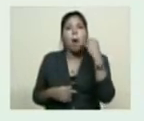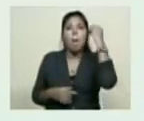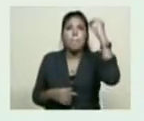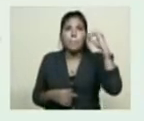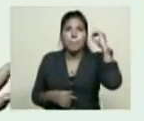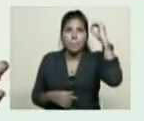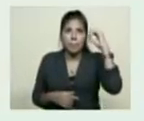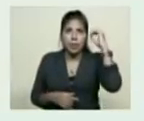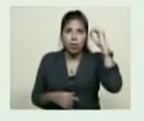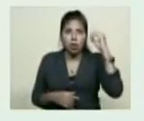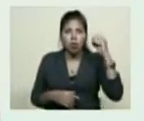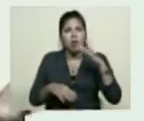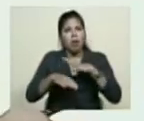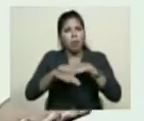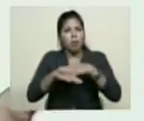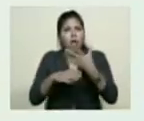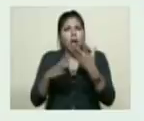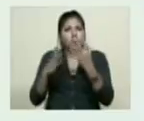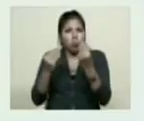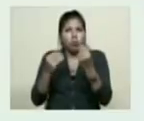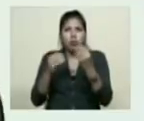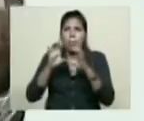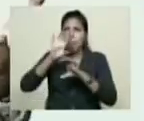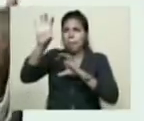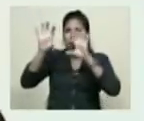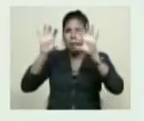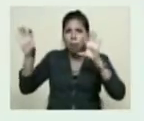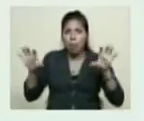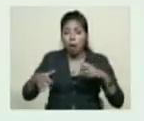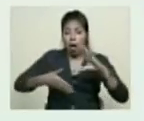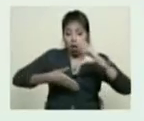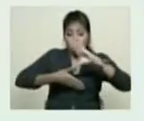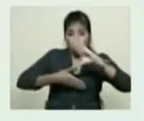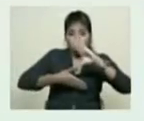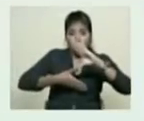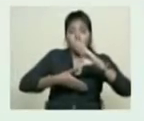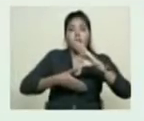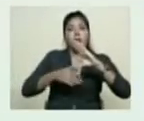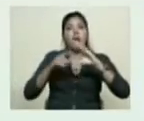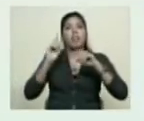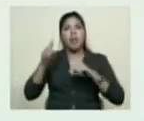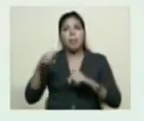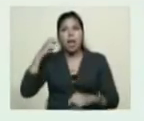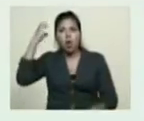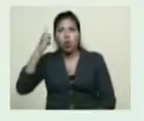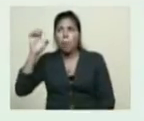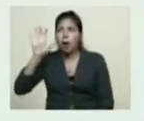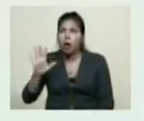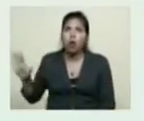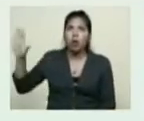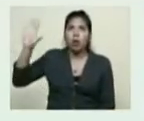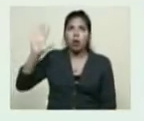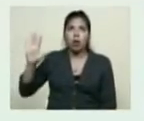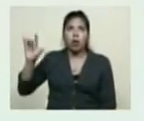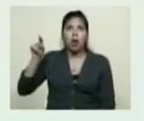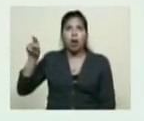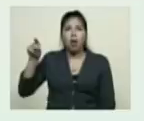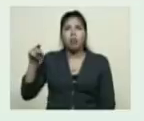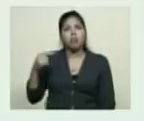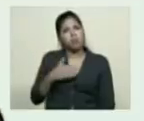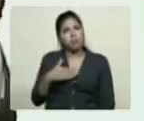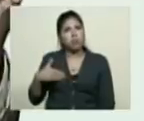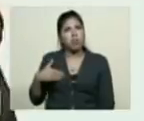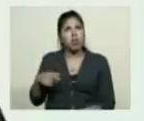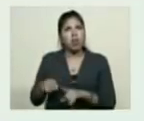precisamente porque varias naciones, tanto del continente americano como de Europa, ya han manifestado su intención de normalizar relaciones